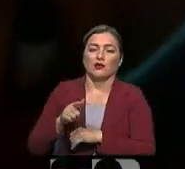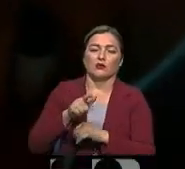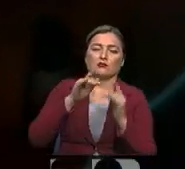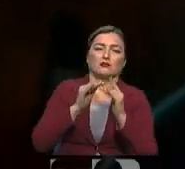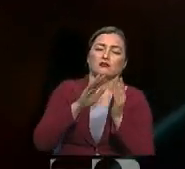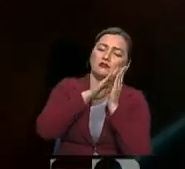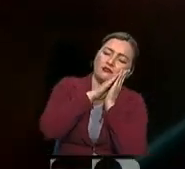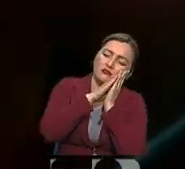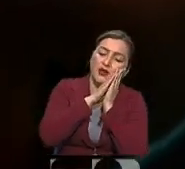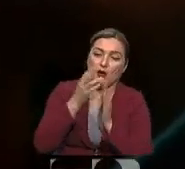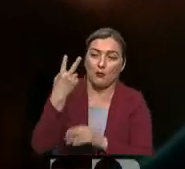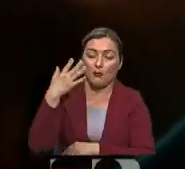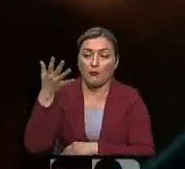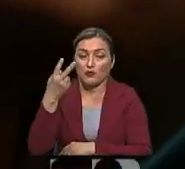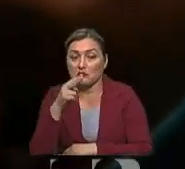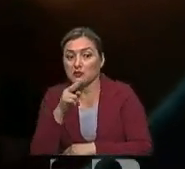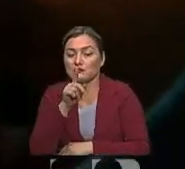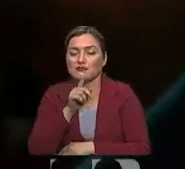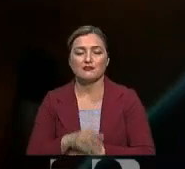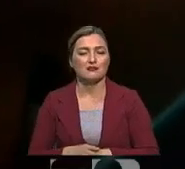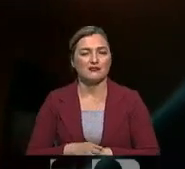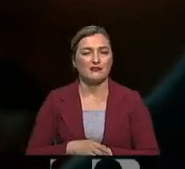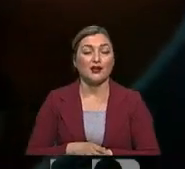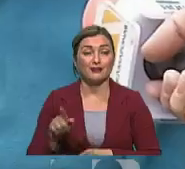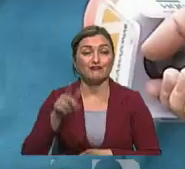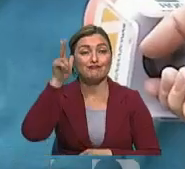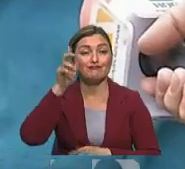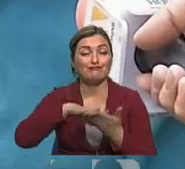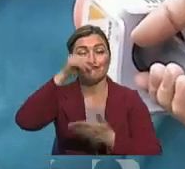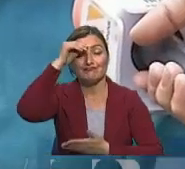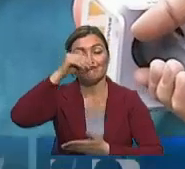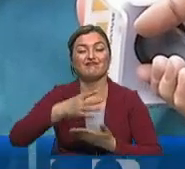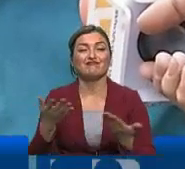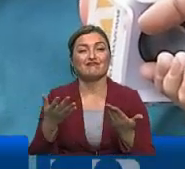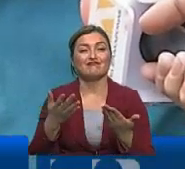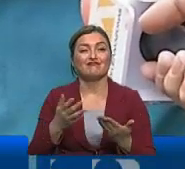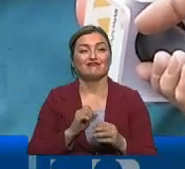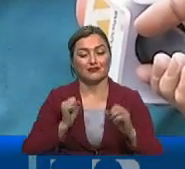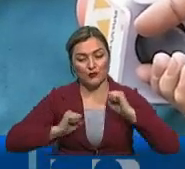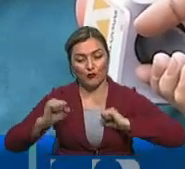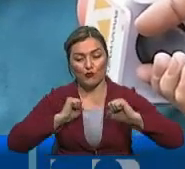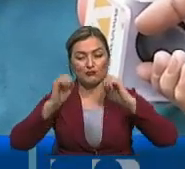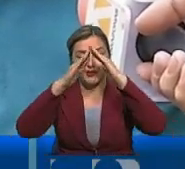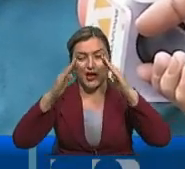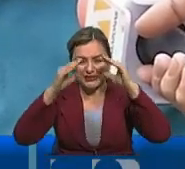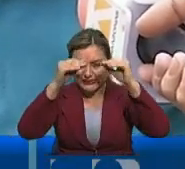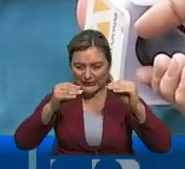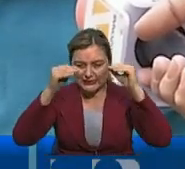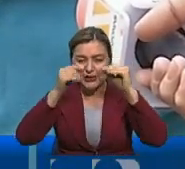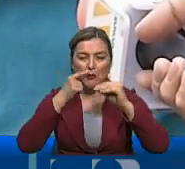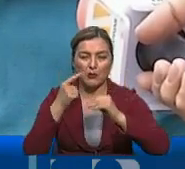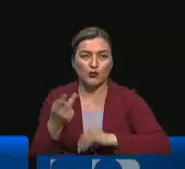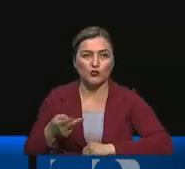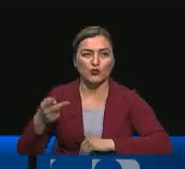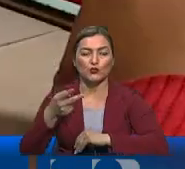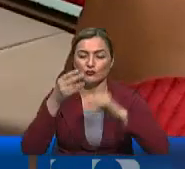se dé cuenta. María cree que su hijo no ha aprendido nada. Lo poco que sabe es porque hacemos esfuerzo aquí en casa, entre el papá